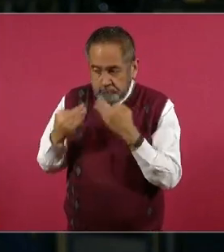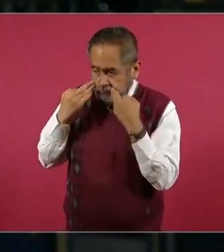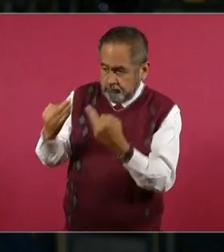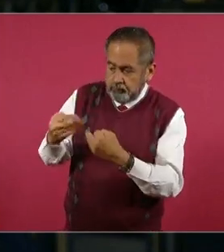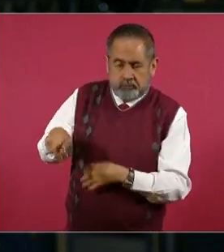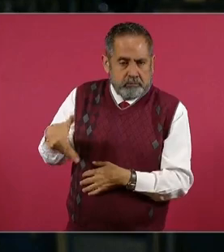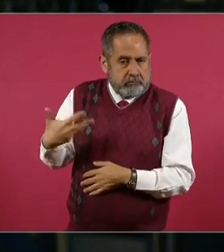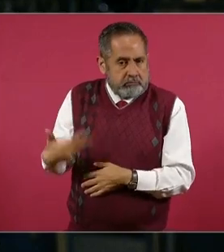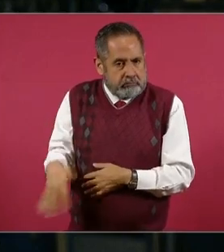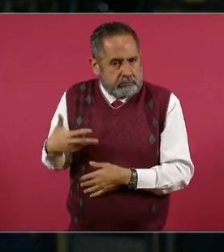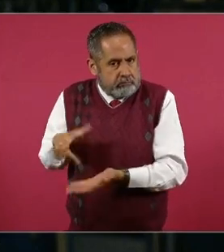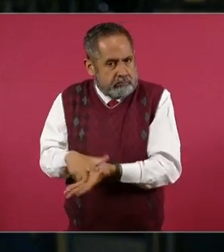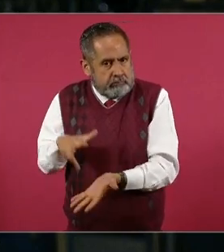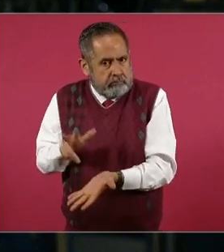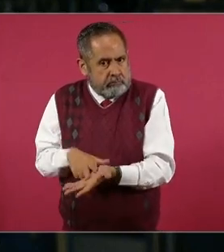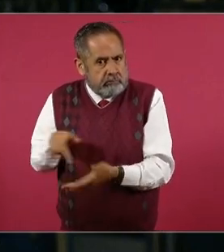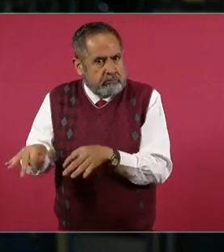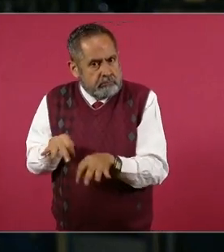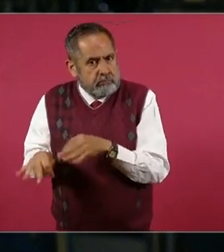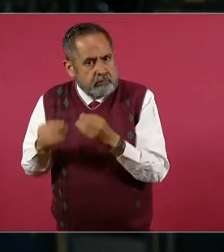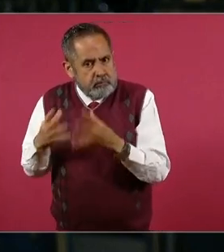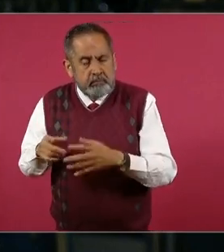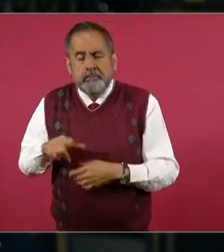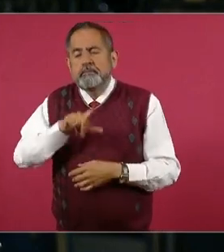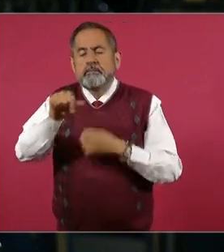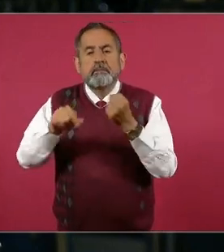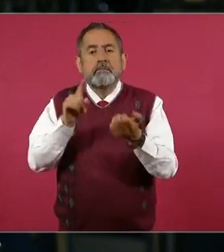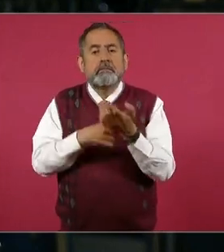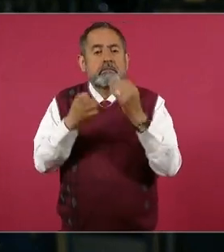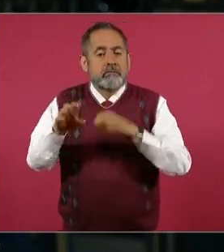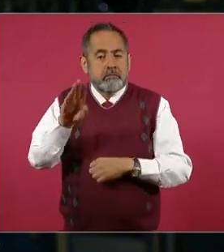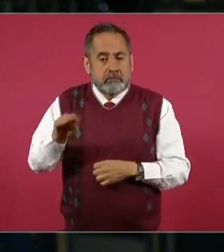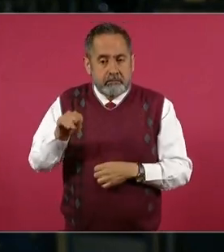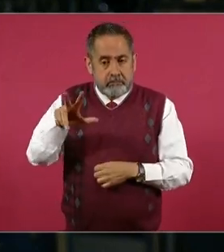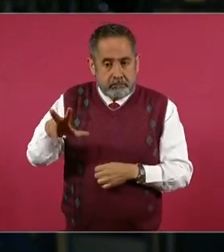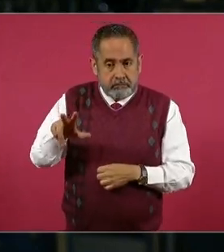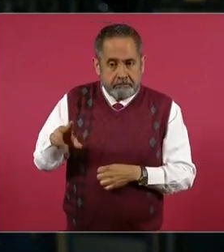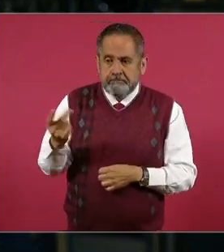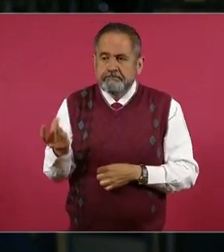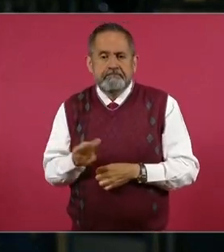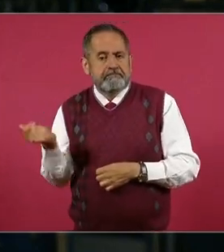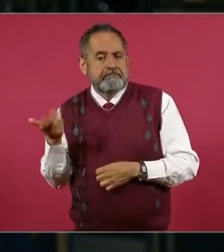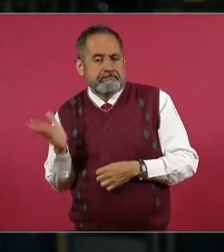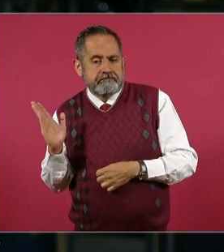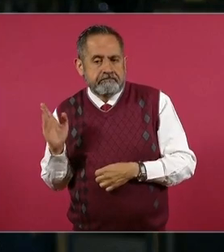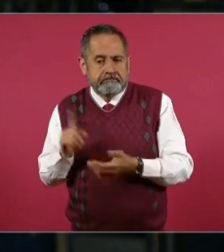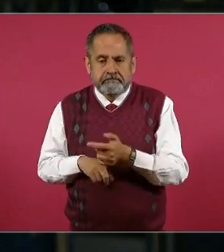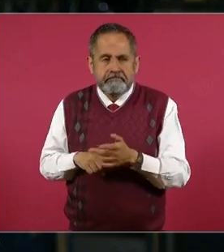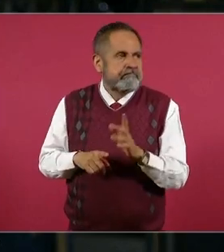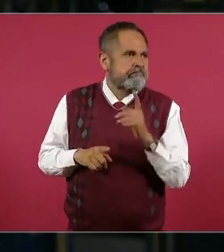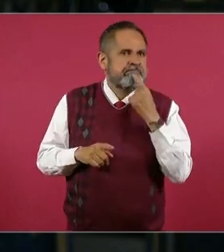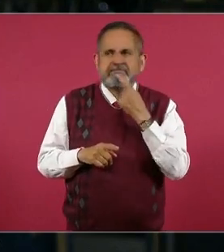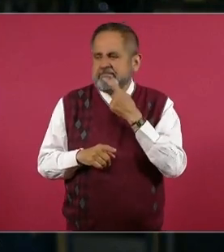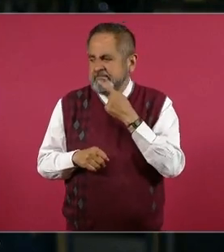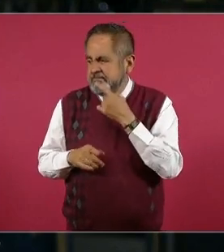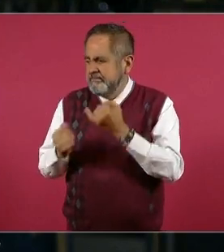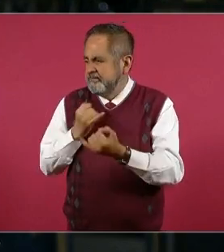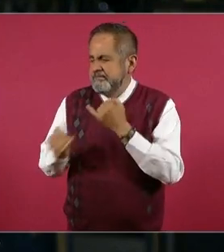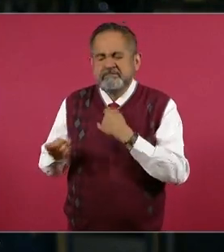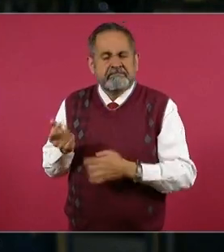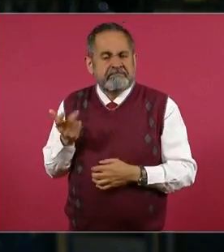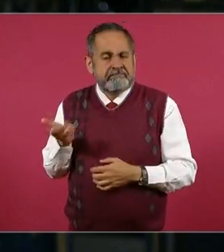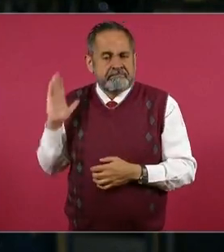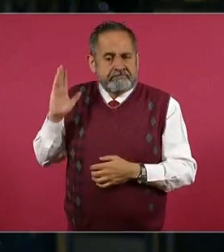invaluable contribución. Sin embargo, en 1998 fue despedido de manera injusta, siendo un chivo expiatorio de un entorno